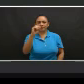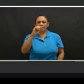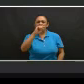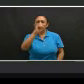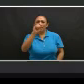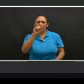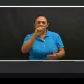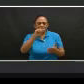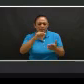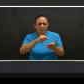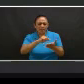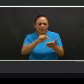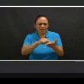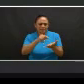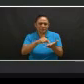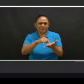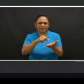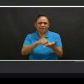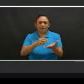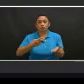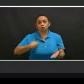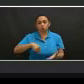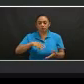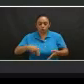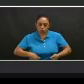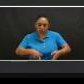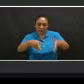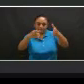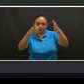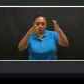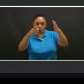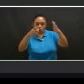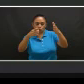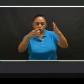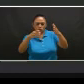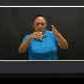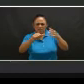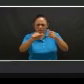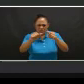y escudriñémoslos y volvamos al Señor.